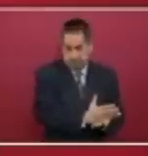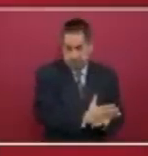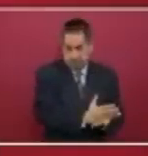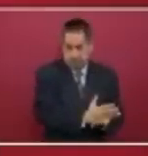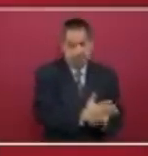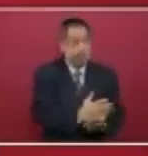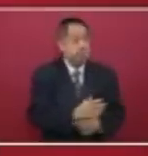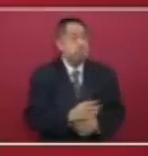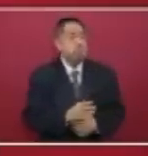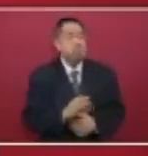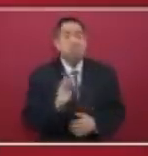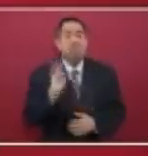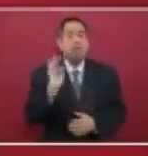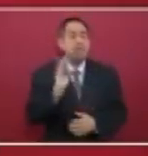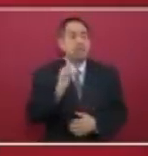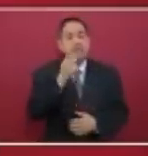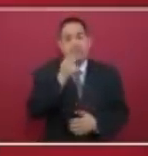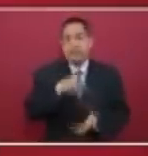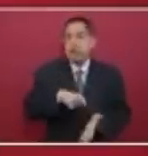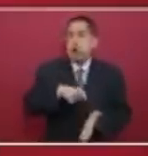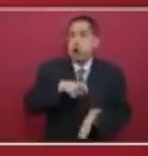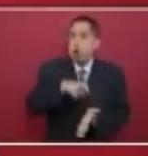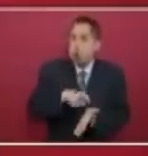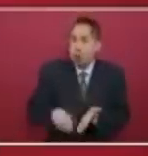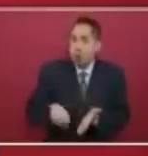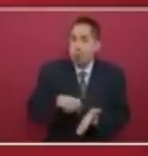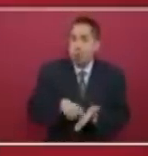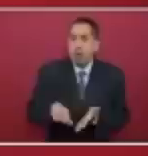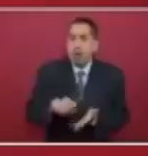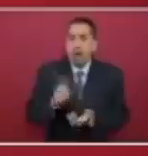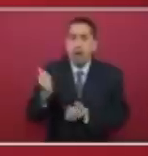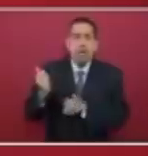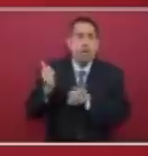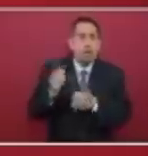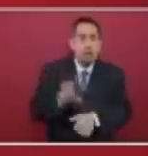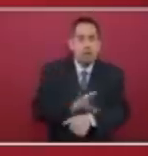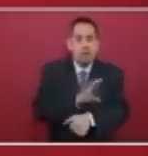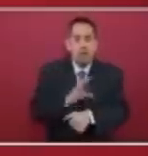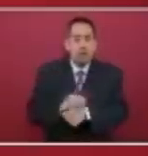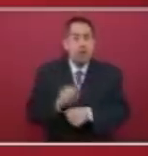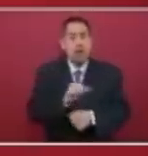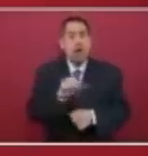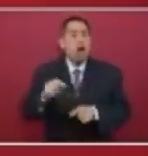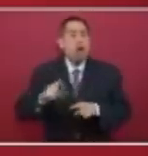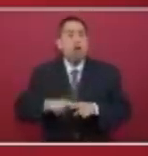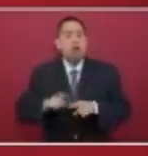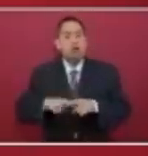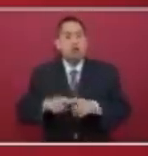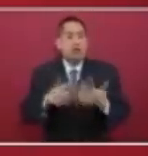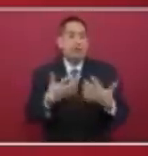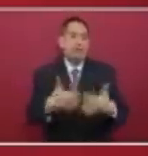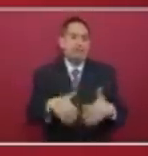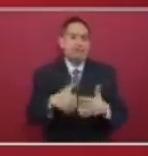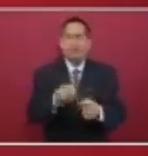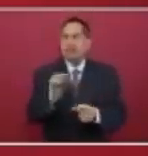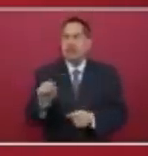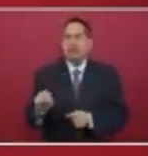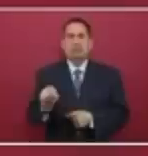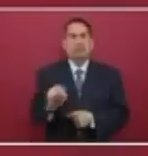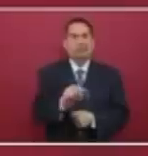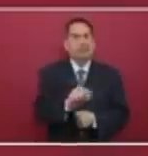tendríamos que comprar la energía a las empresas